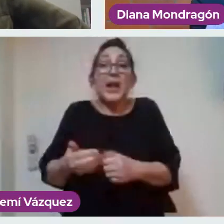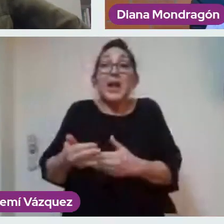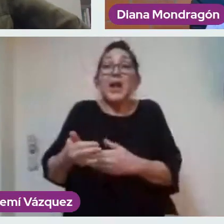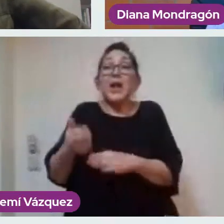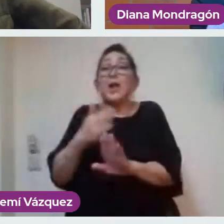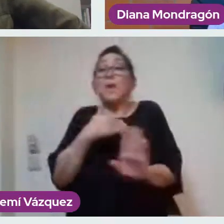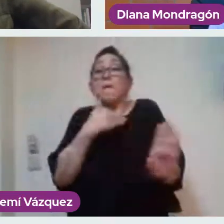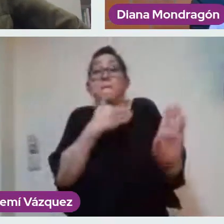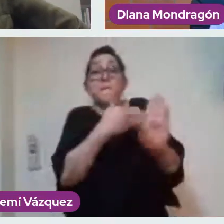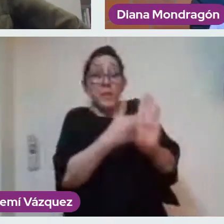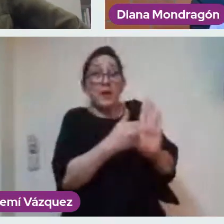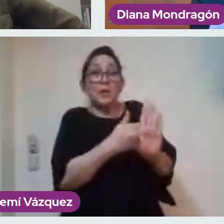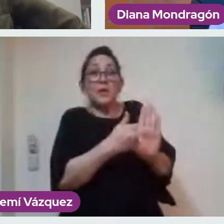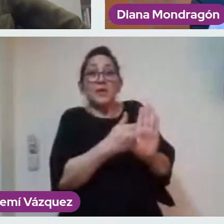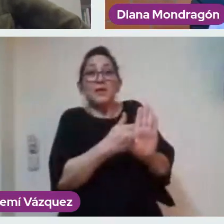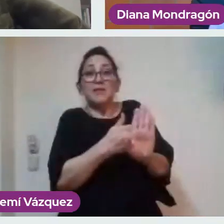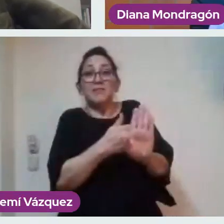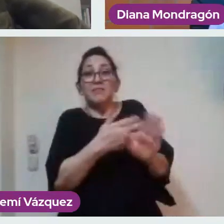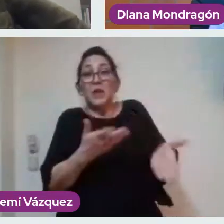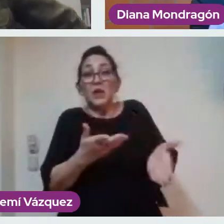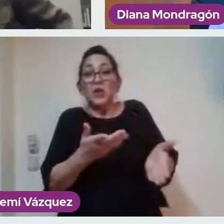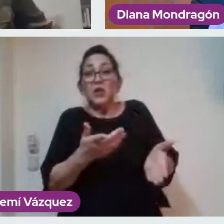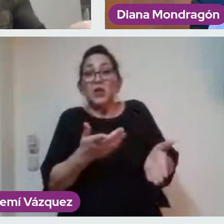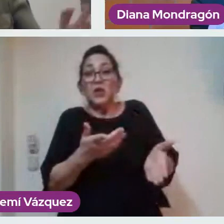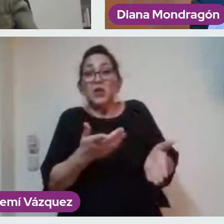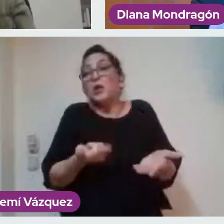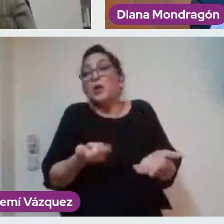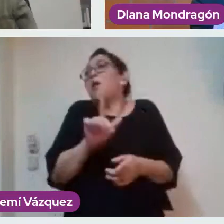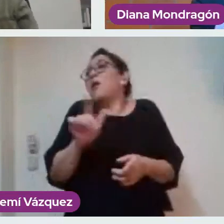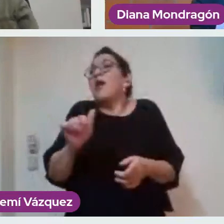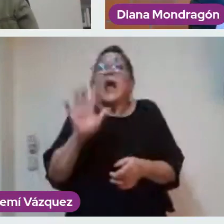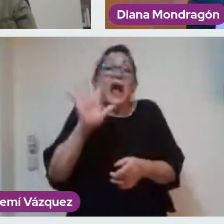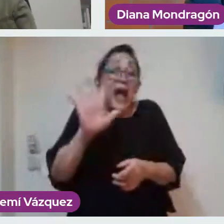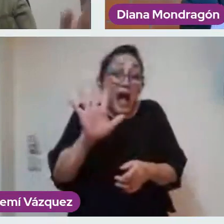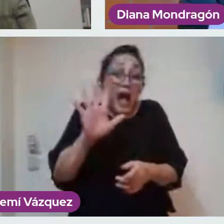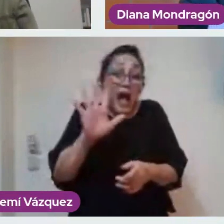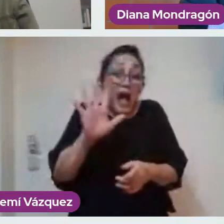como dices, no, pues ya después de 5 faltas, pues ya para qué, o sea, ya, ¿no?